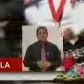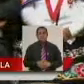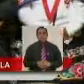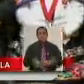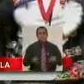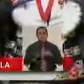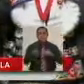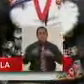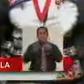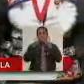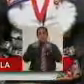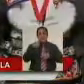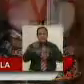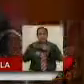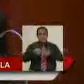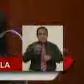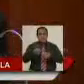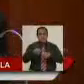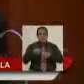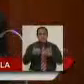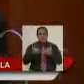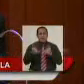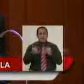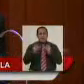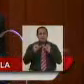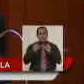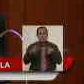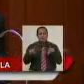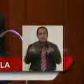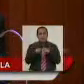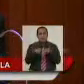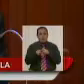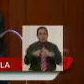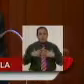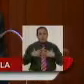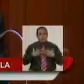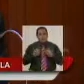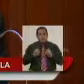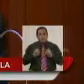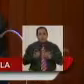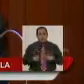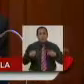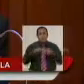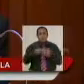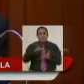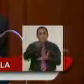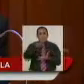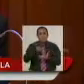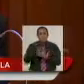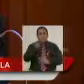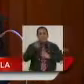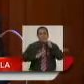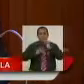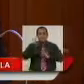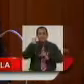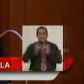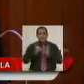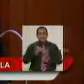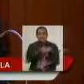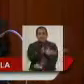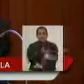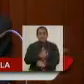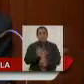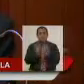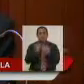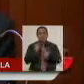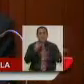En materia de inversiones, continuaremos siendo ambiciosos para reducir la brecha de infraestructura en beneficio de